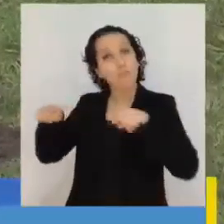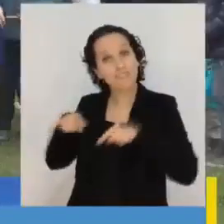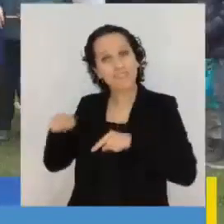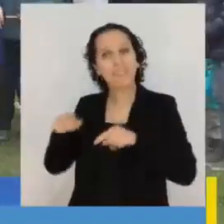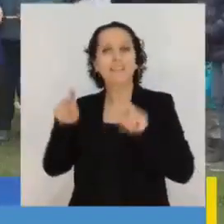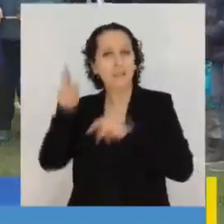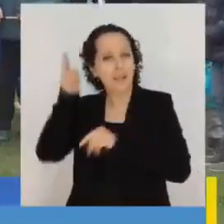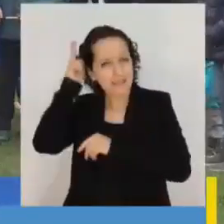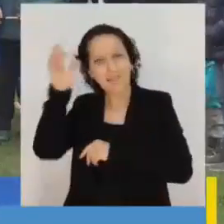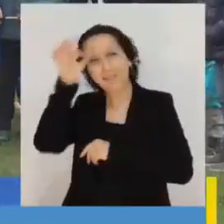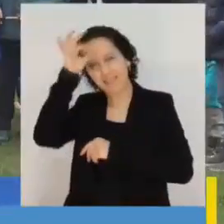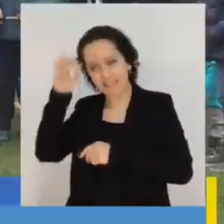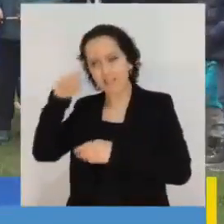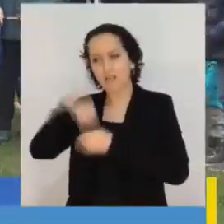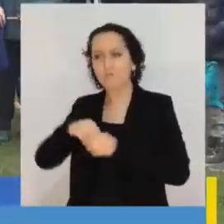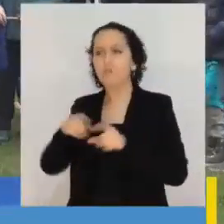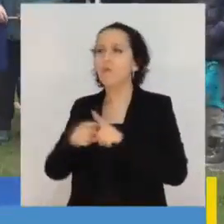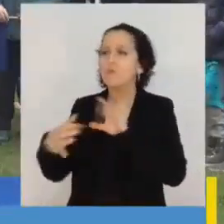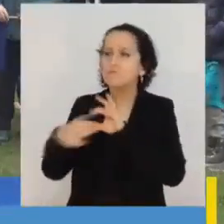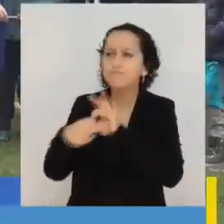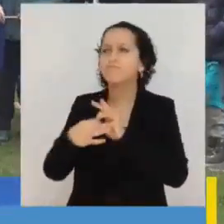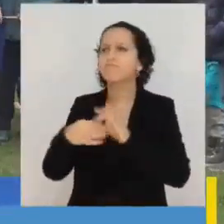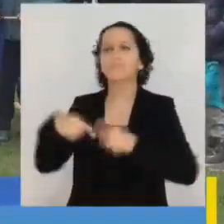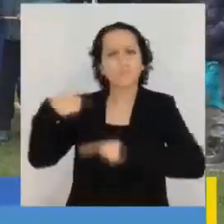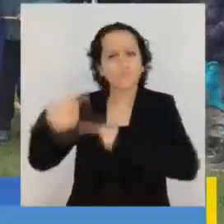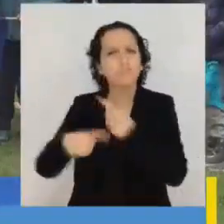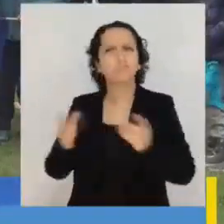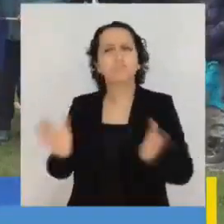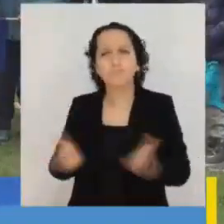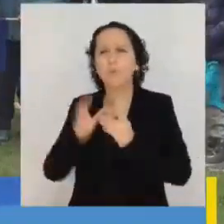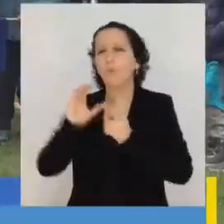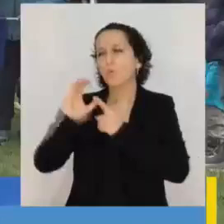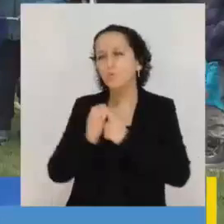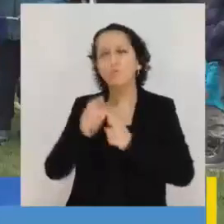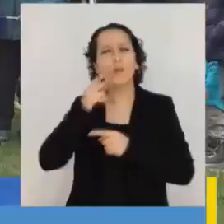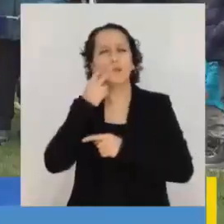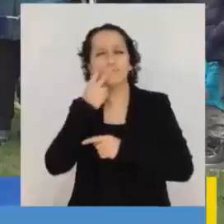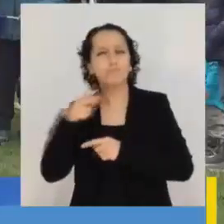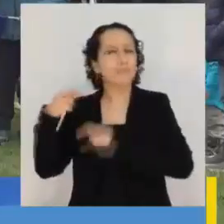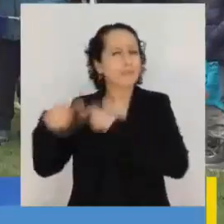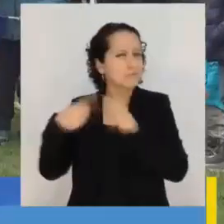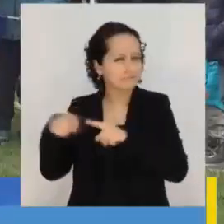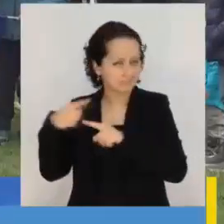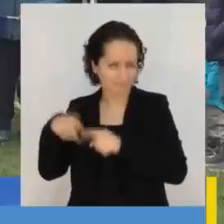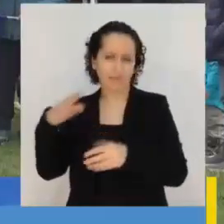para mantener vivas las tradiciones y cosmovisión del pueblo mapuche.